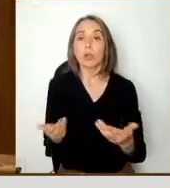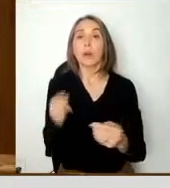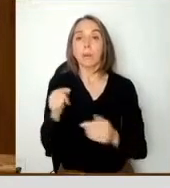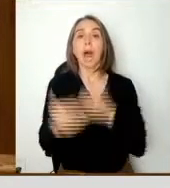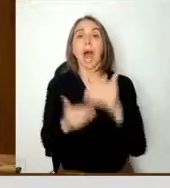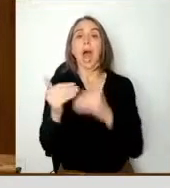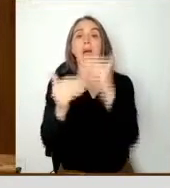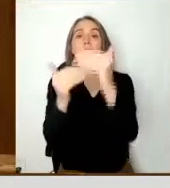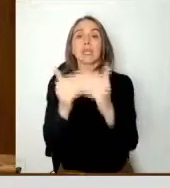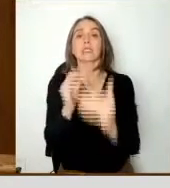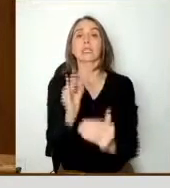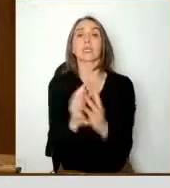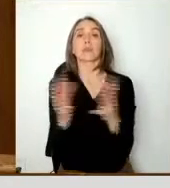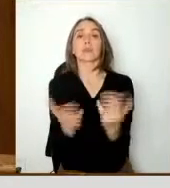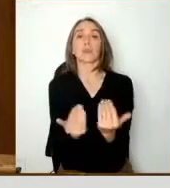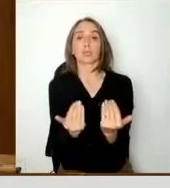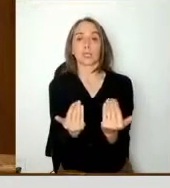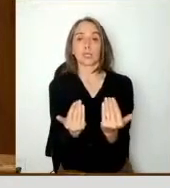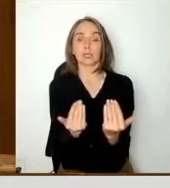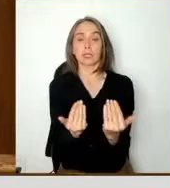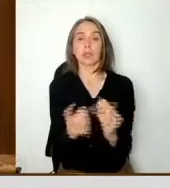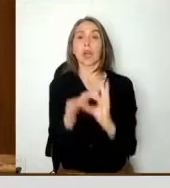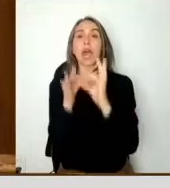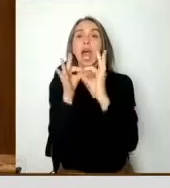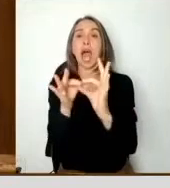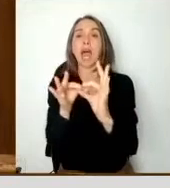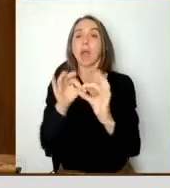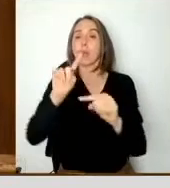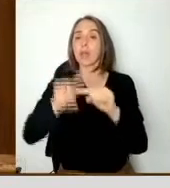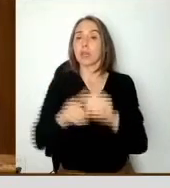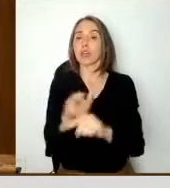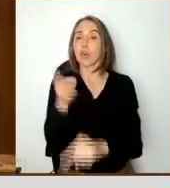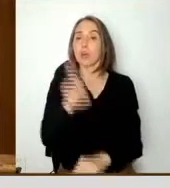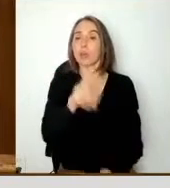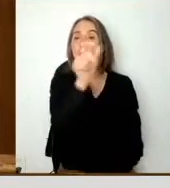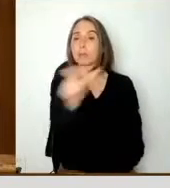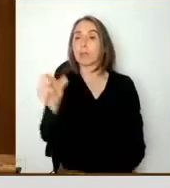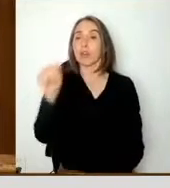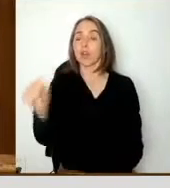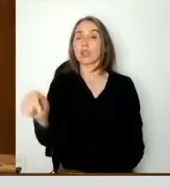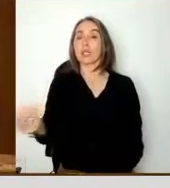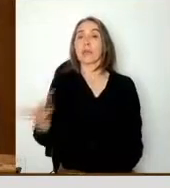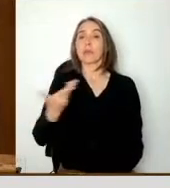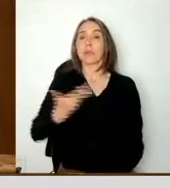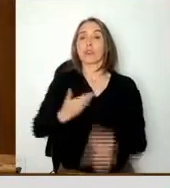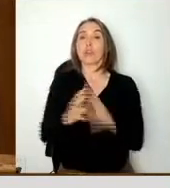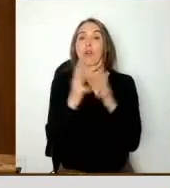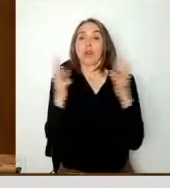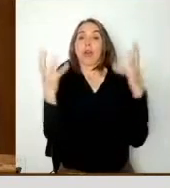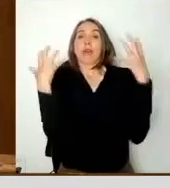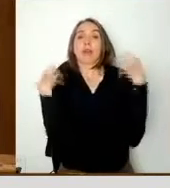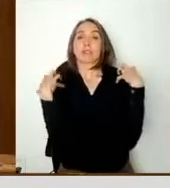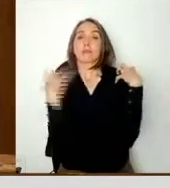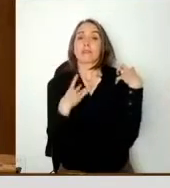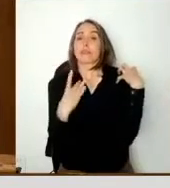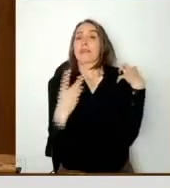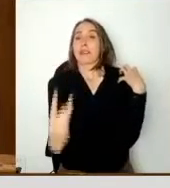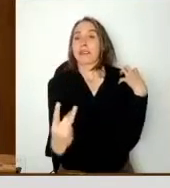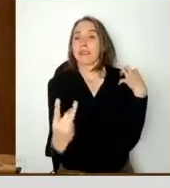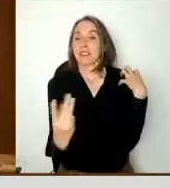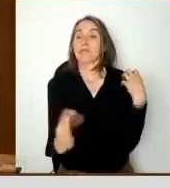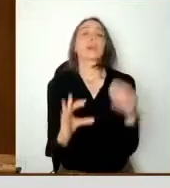tan necesarios. Agradezco nuevamente a quienes hoy me han entregado esta enorme responsabilidad. Agradezco a mi